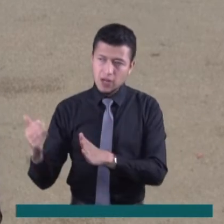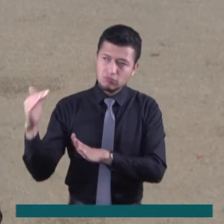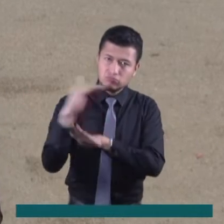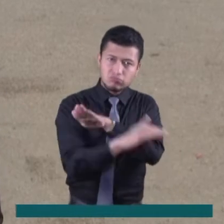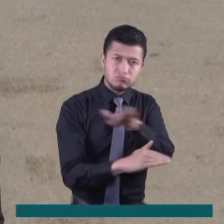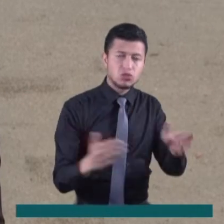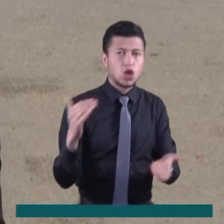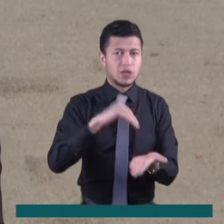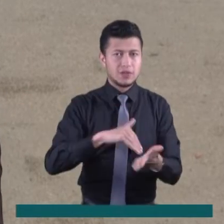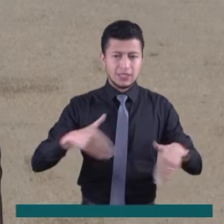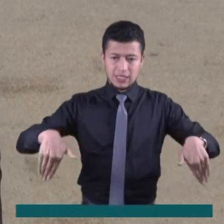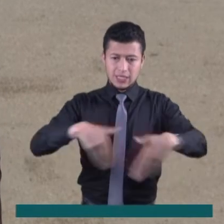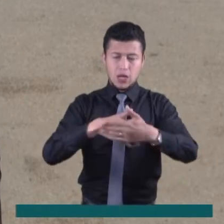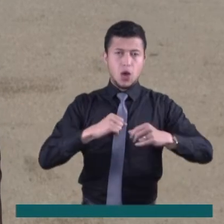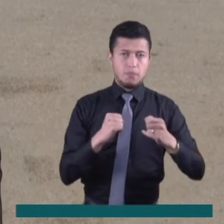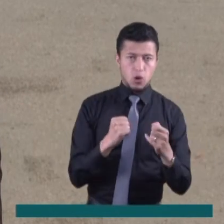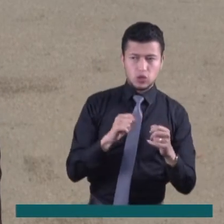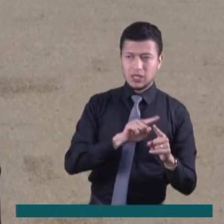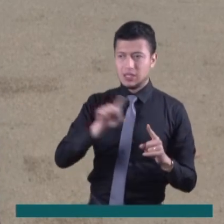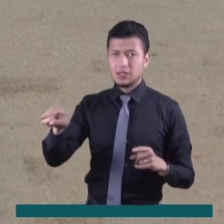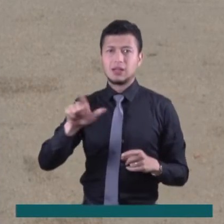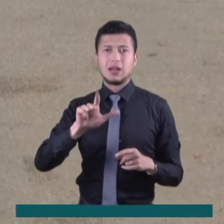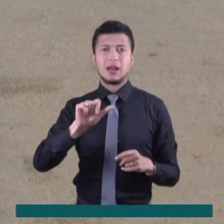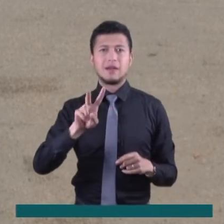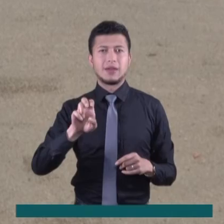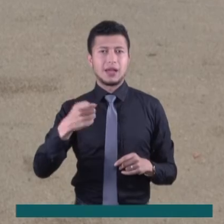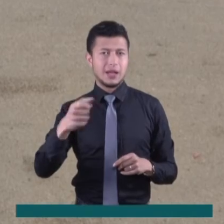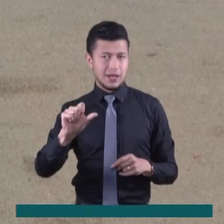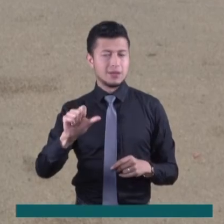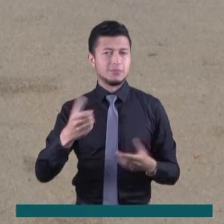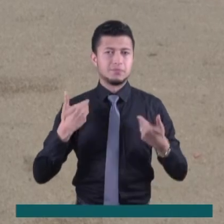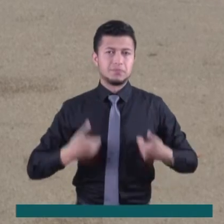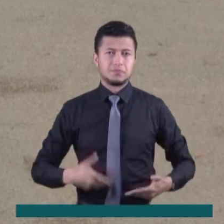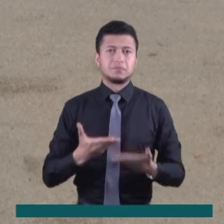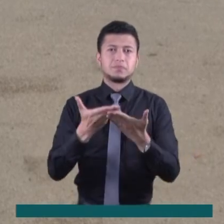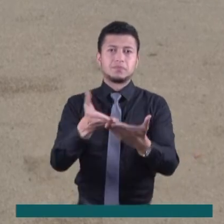durante el plan retorno. Desde la vía Bogotá-La Vega, Edixon Ruiz, Enlace 13.